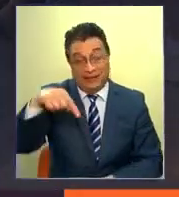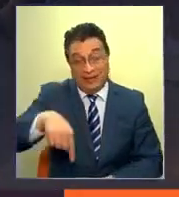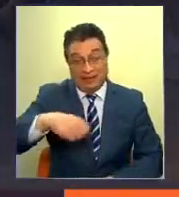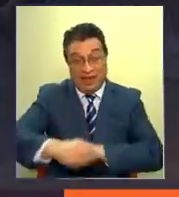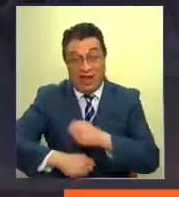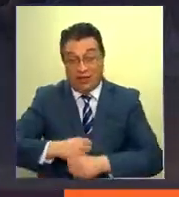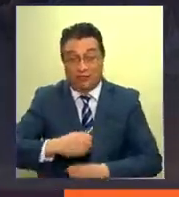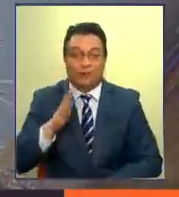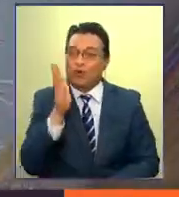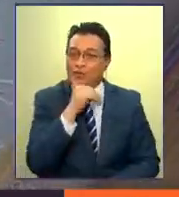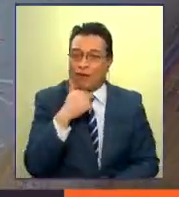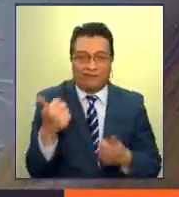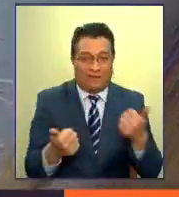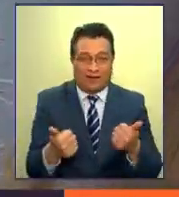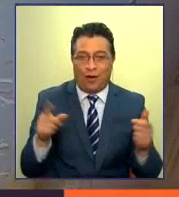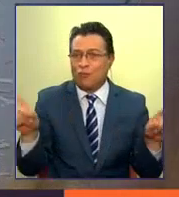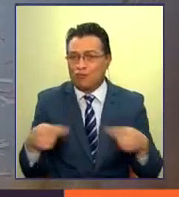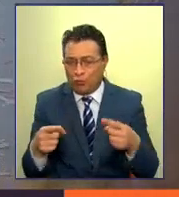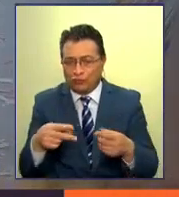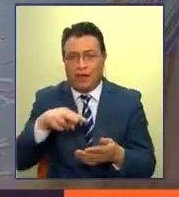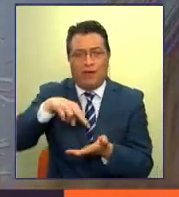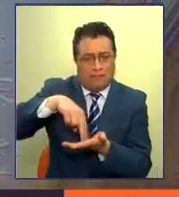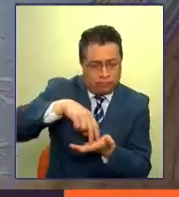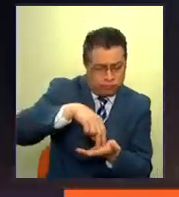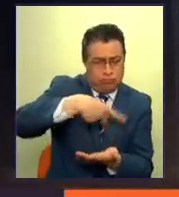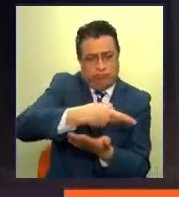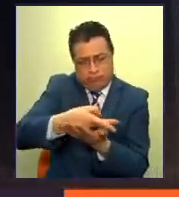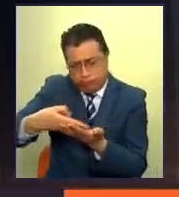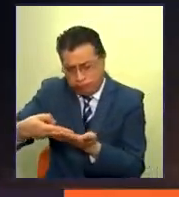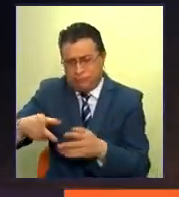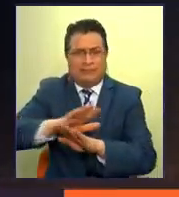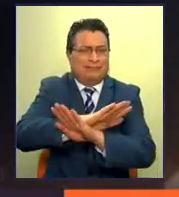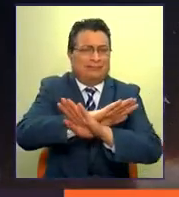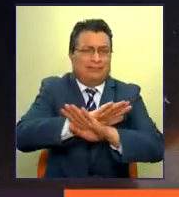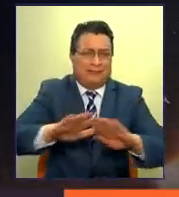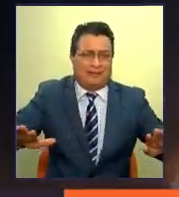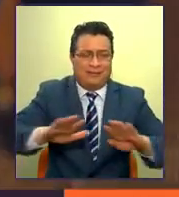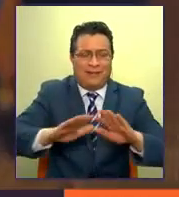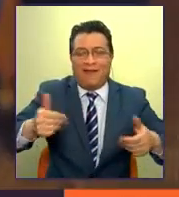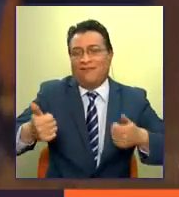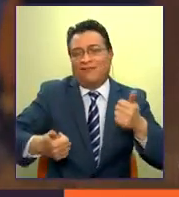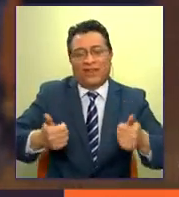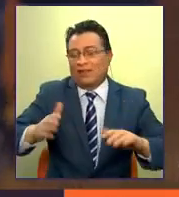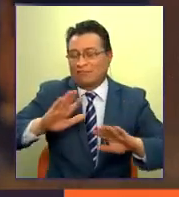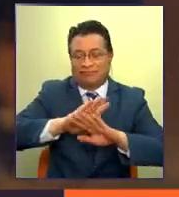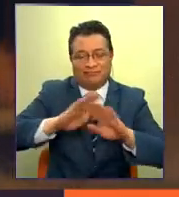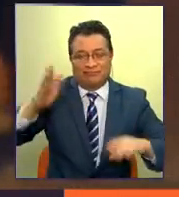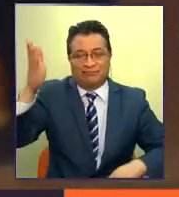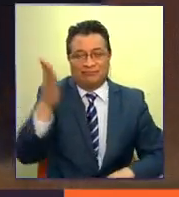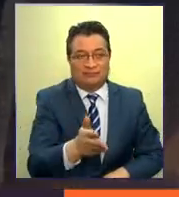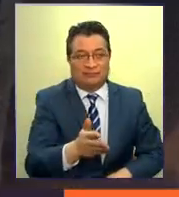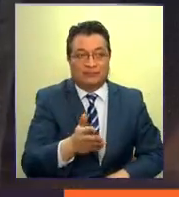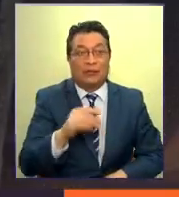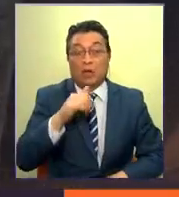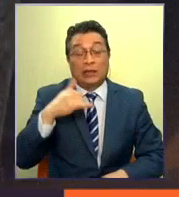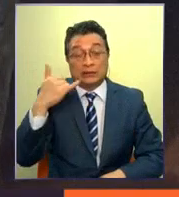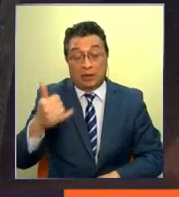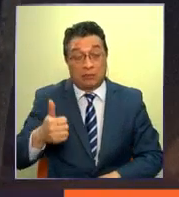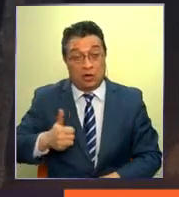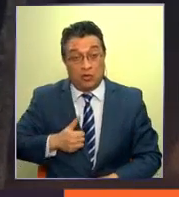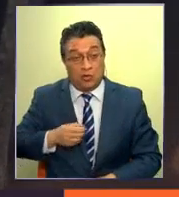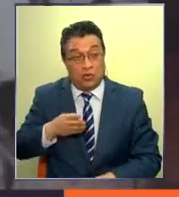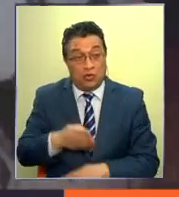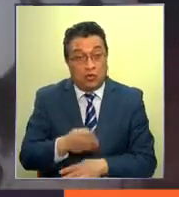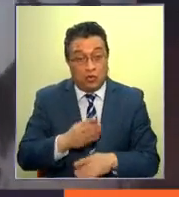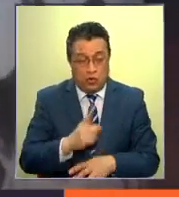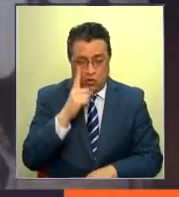habrá bailes, ni música, ni mandas, ni gente, ni todo lo que implica esta particular fiesta. Pero los asistentes de siempre, los que se